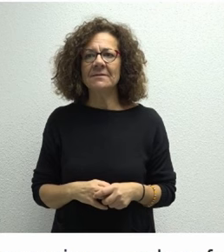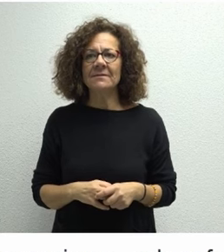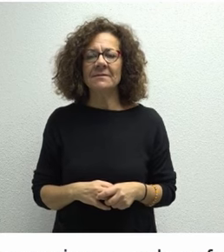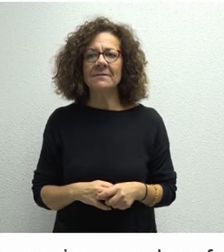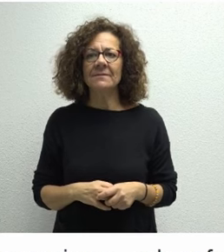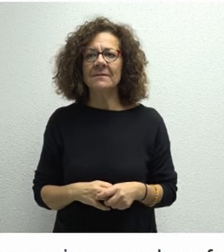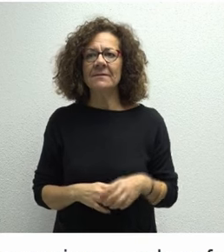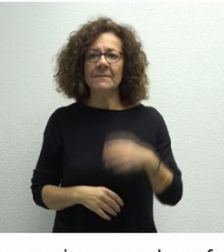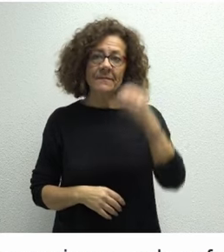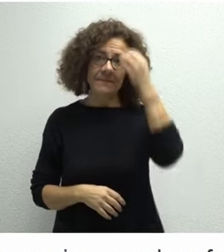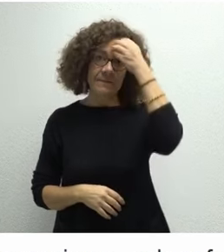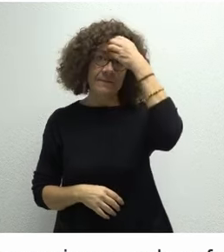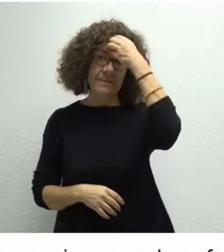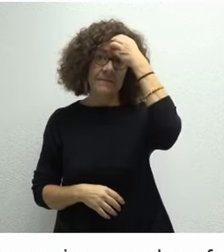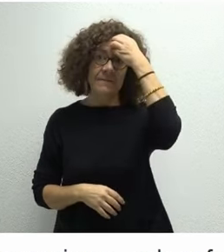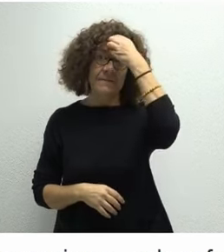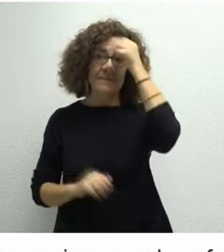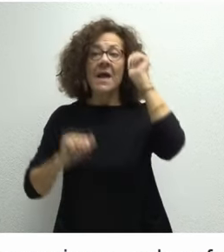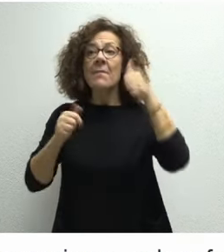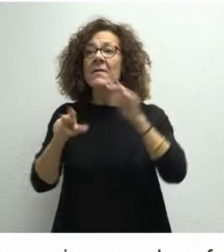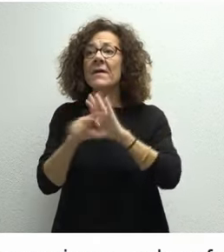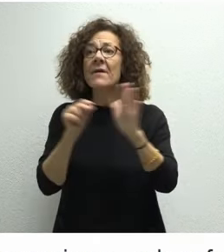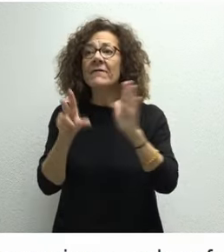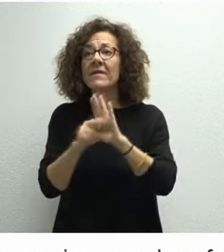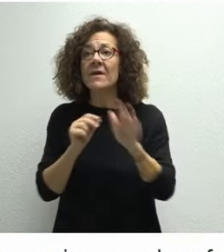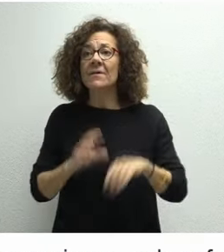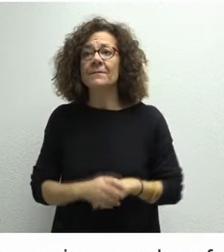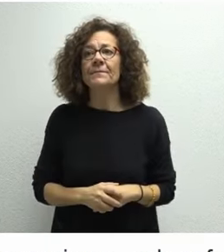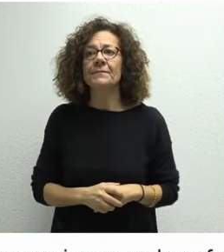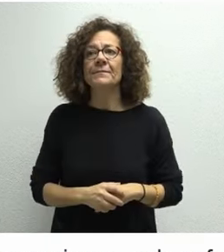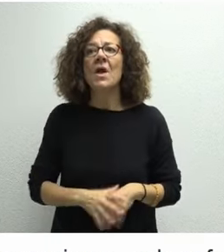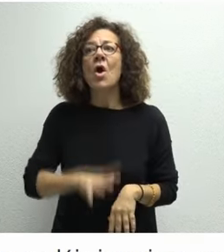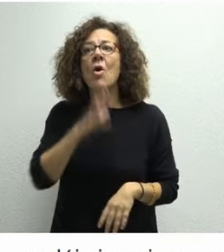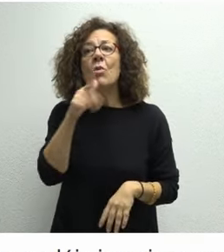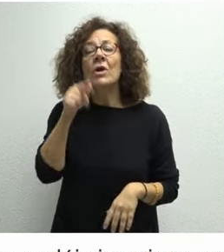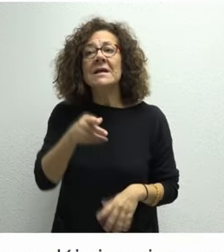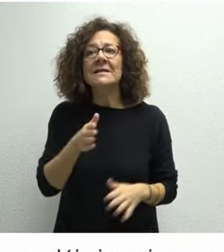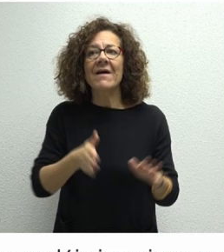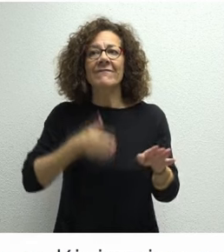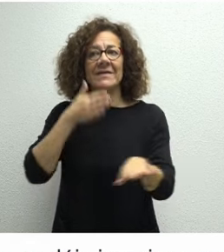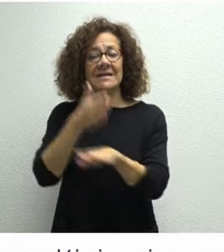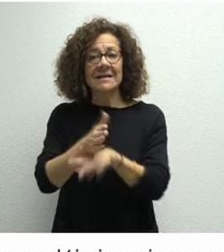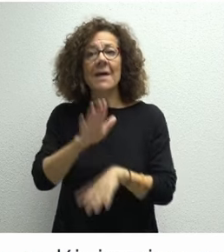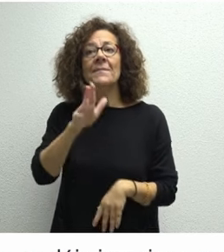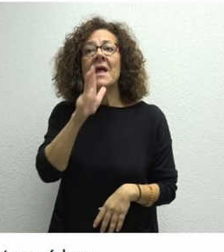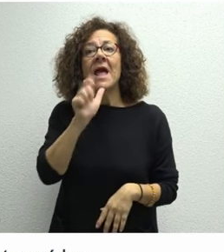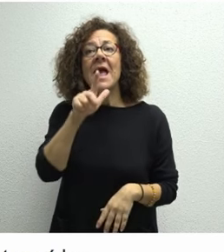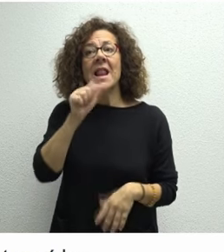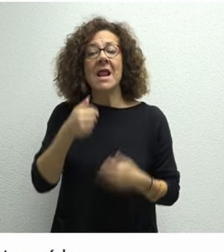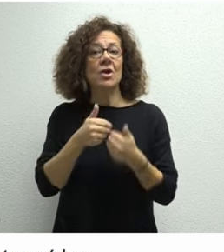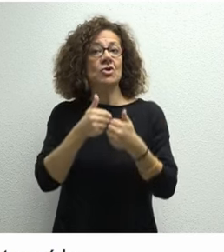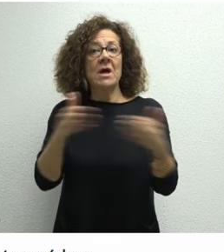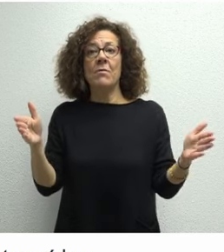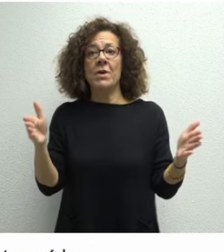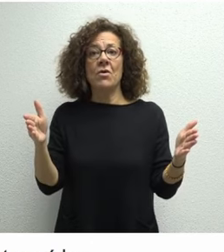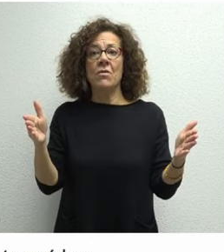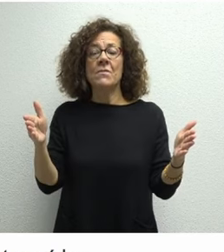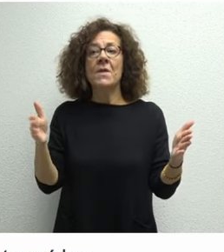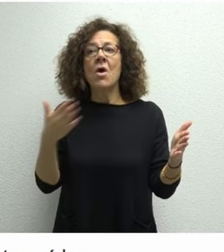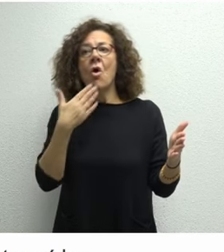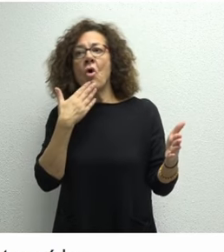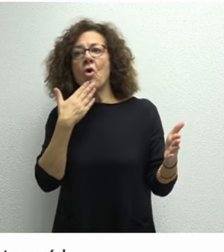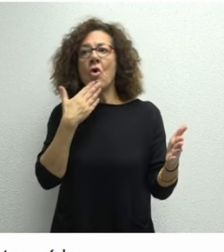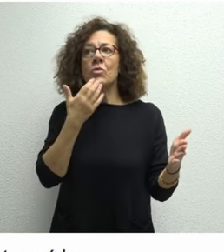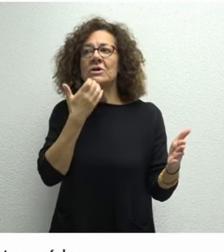ellos dentro vídeo a raíz de esa visita Elena nos abrió las puertas como como si fuera la